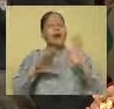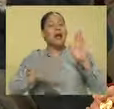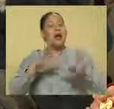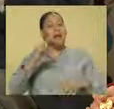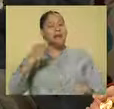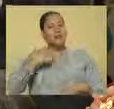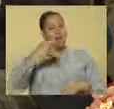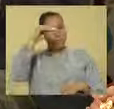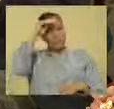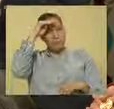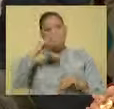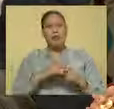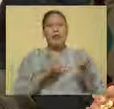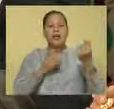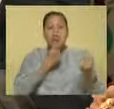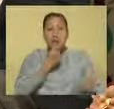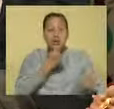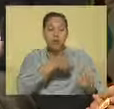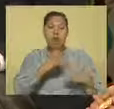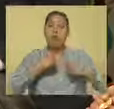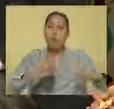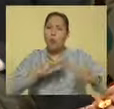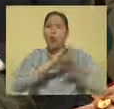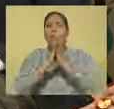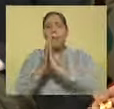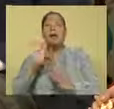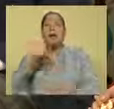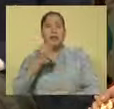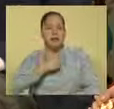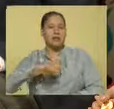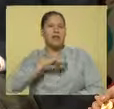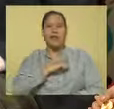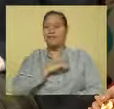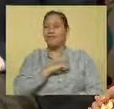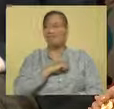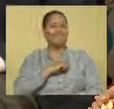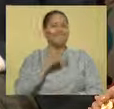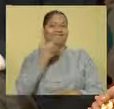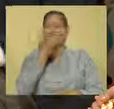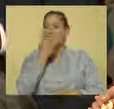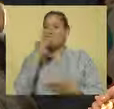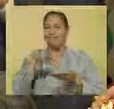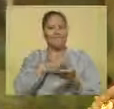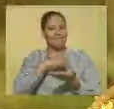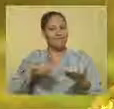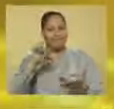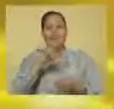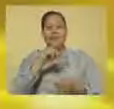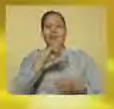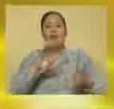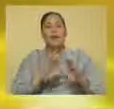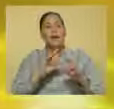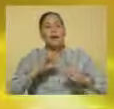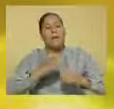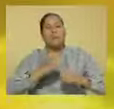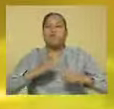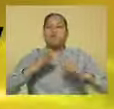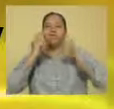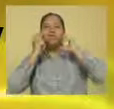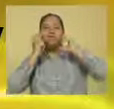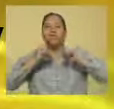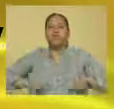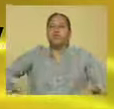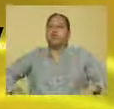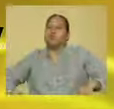concepto de que niño gordito es niño sano y no va por ahí. Y entre más rollizo, más cachetón